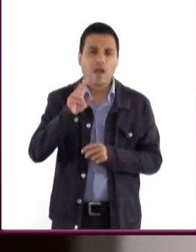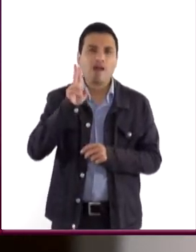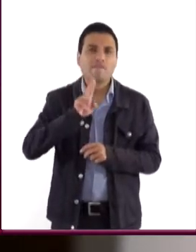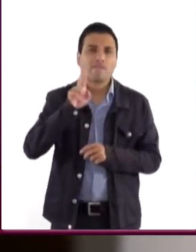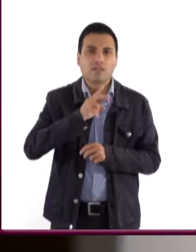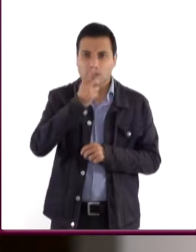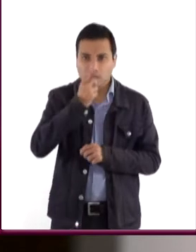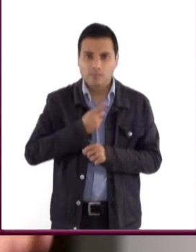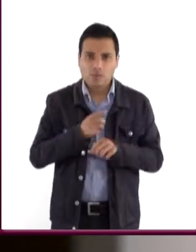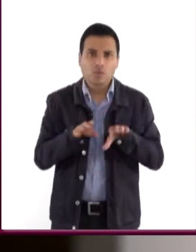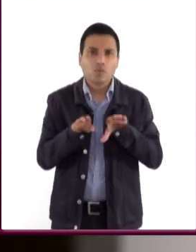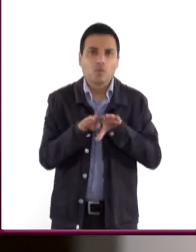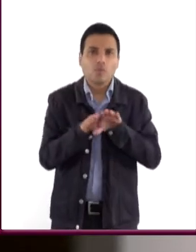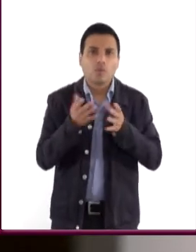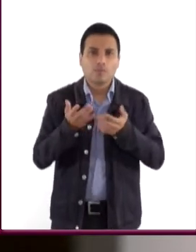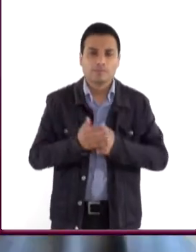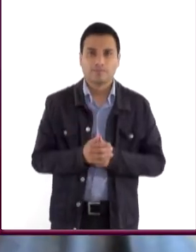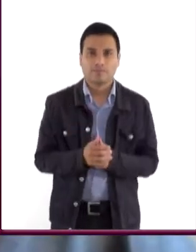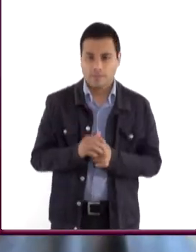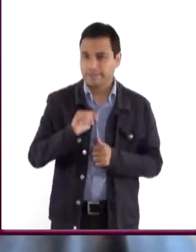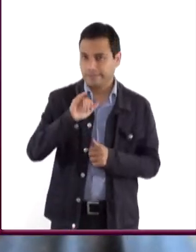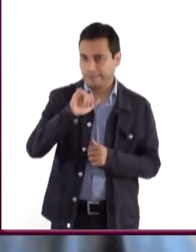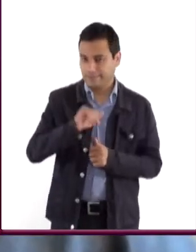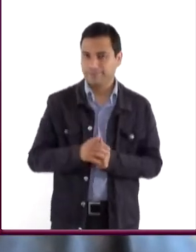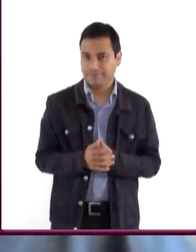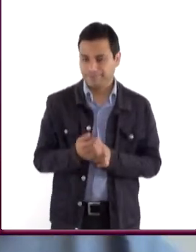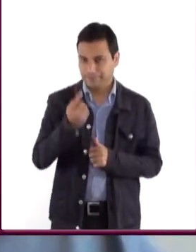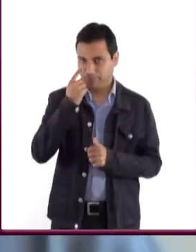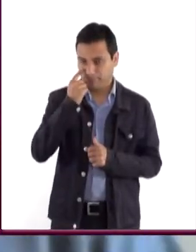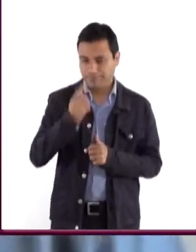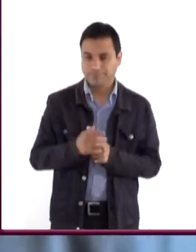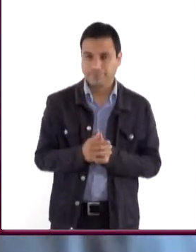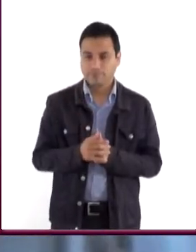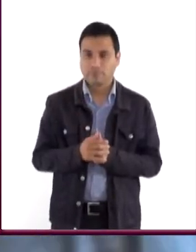poquito más de cómo sería el proceso de resolución? Sí, se hacen